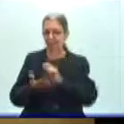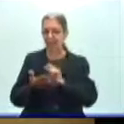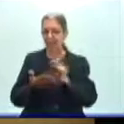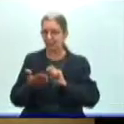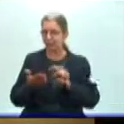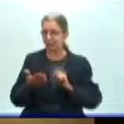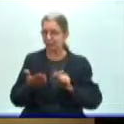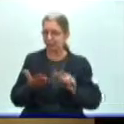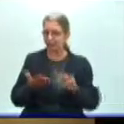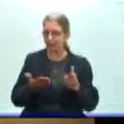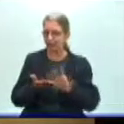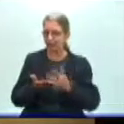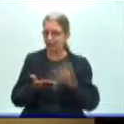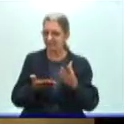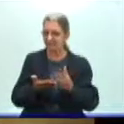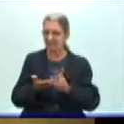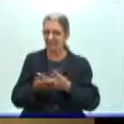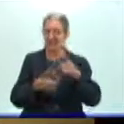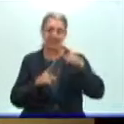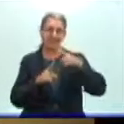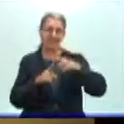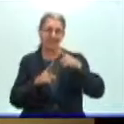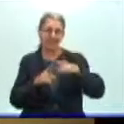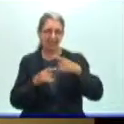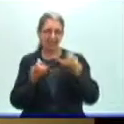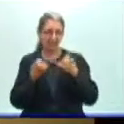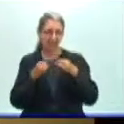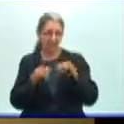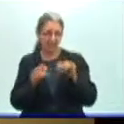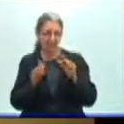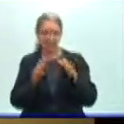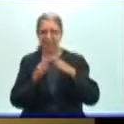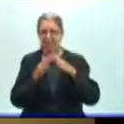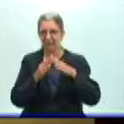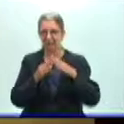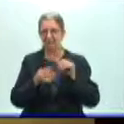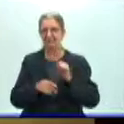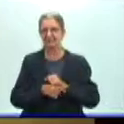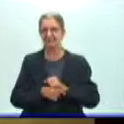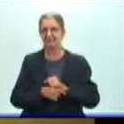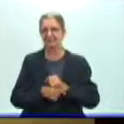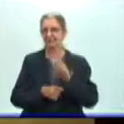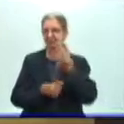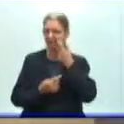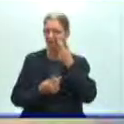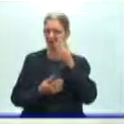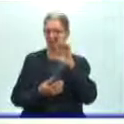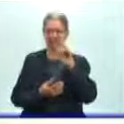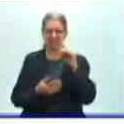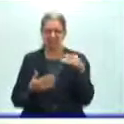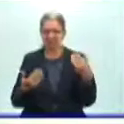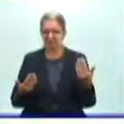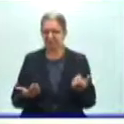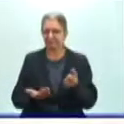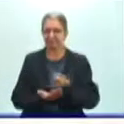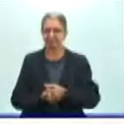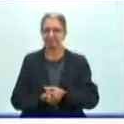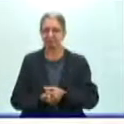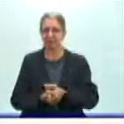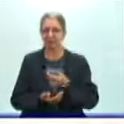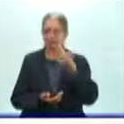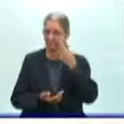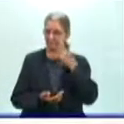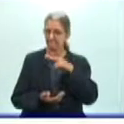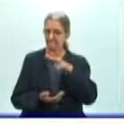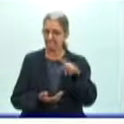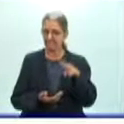en tu libreta la tarea de aprendizaje para la casa. Vamos a ver qué nos plantean. Como puedes